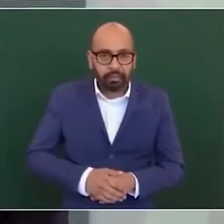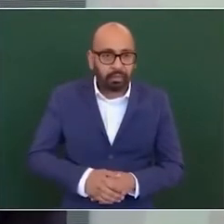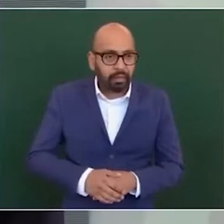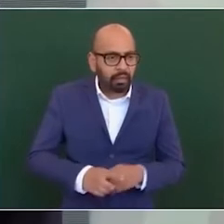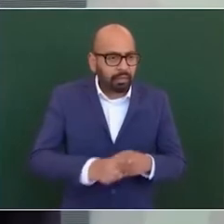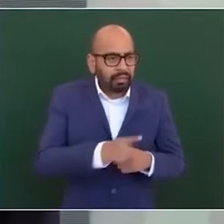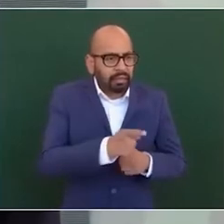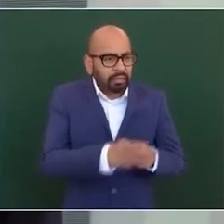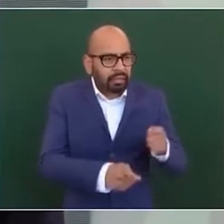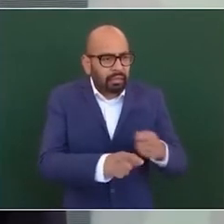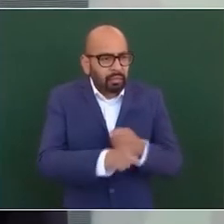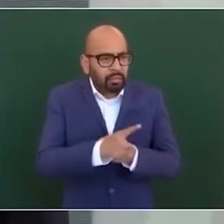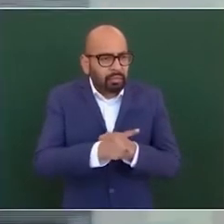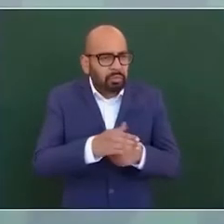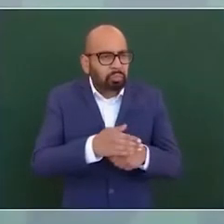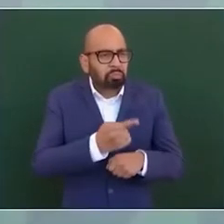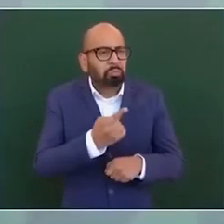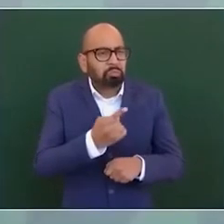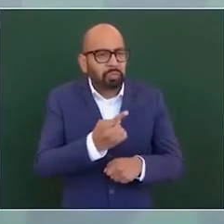causas,